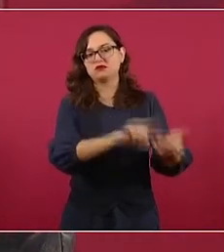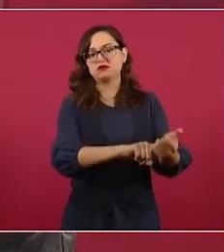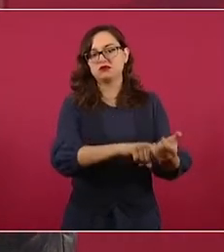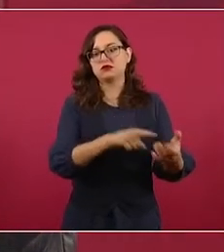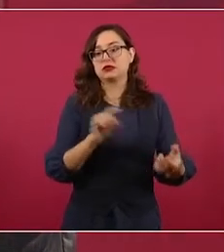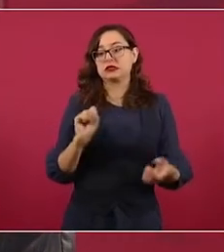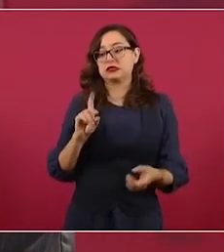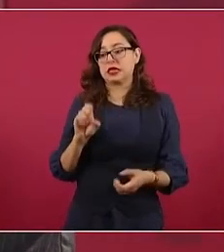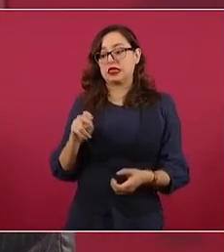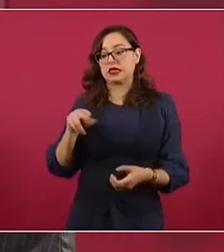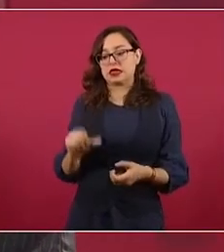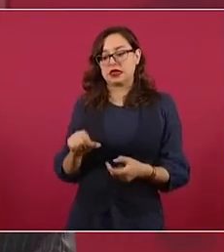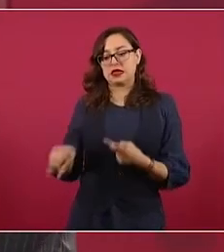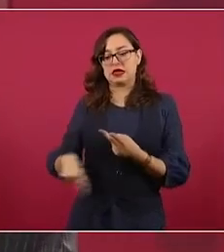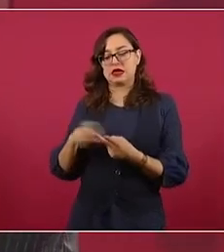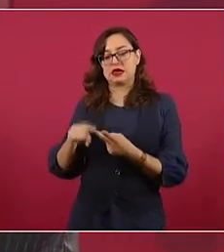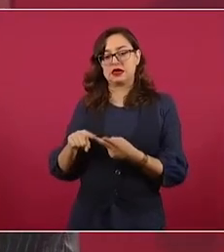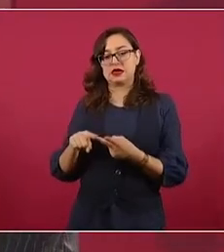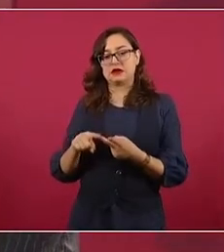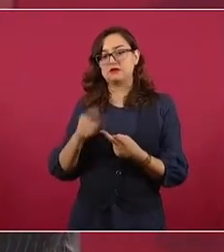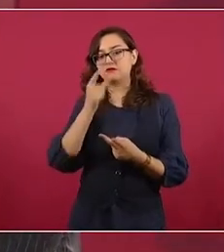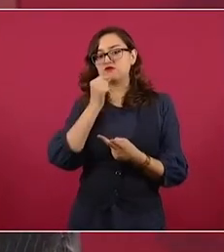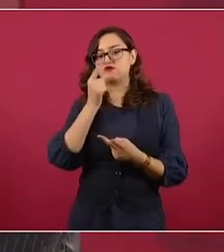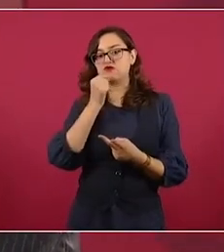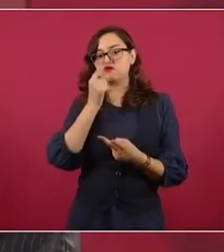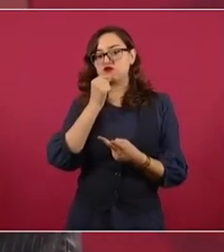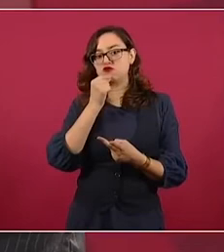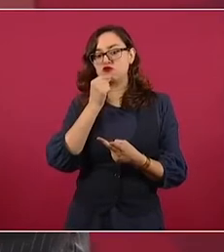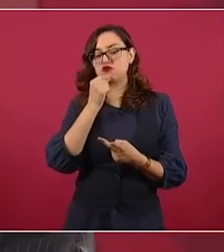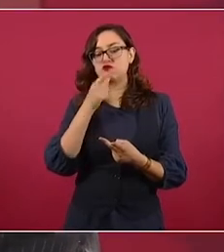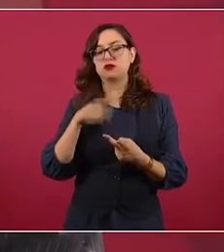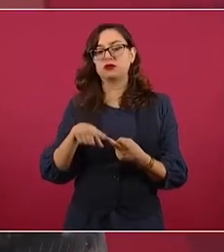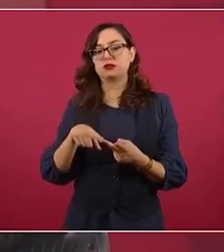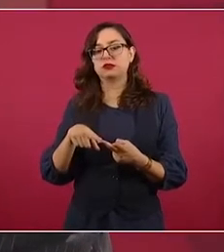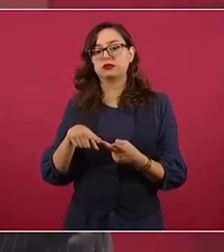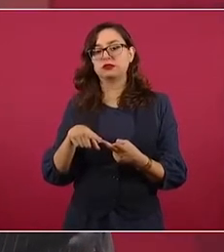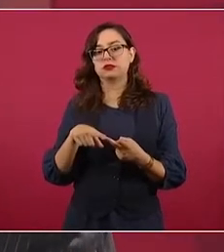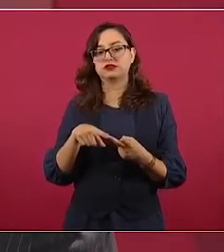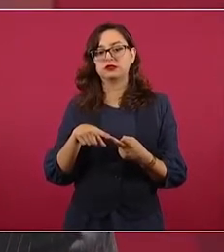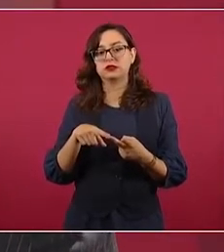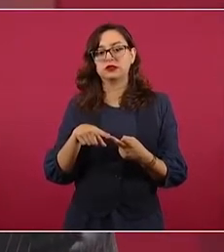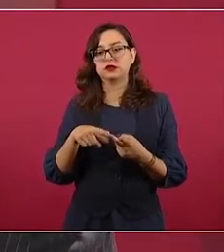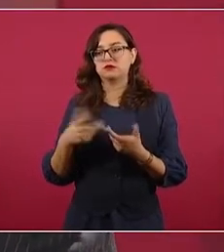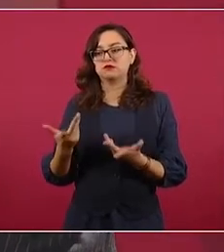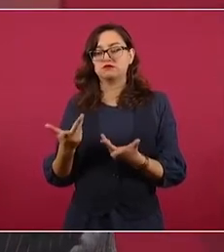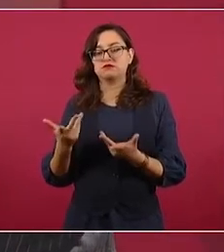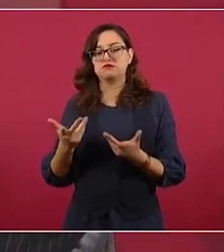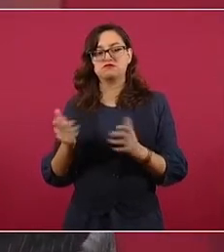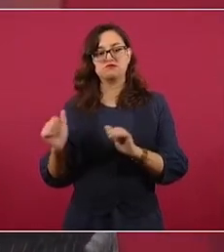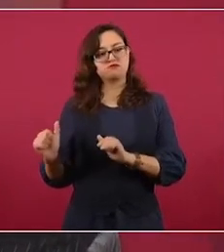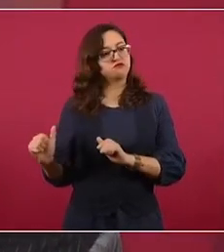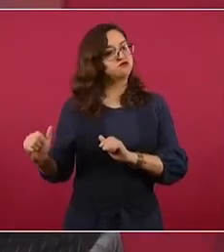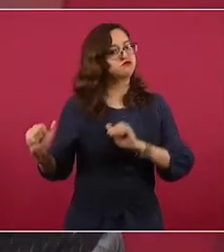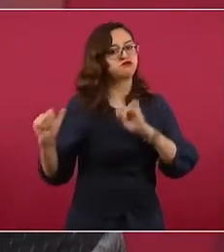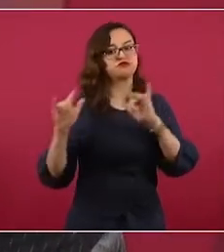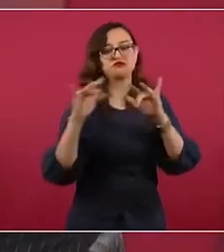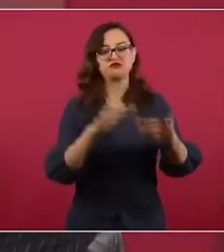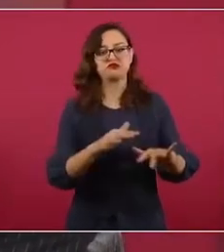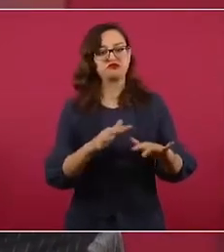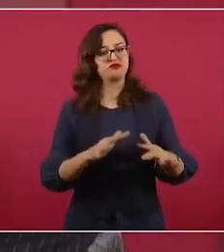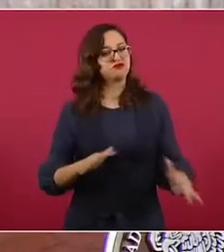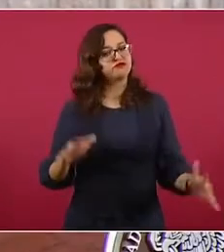la Secretaría de la Defensa, llegaron elementos de la Secretaría de la Defensa y hubo un enfrentamiento,